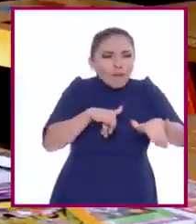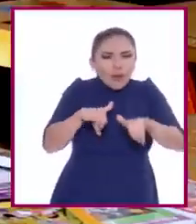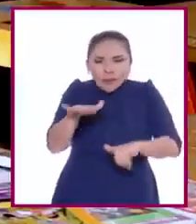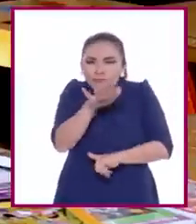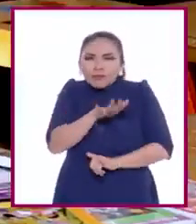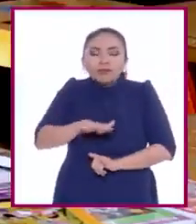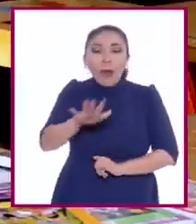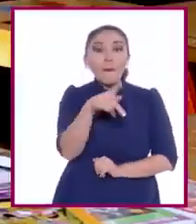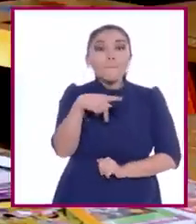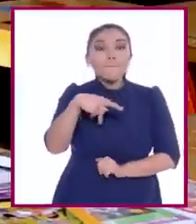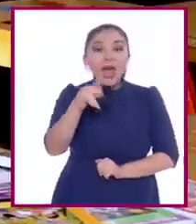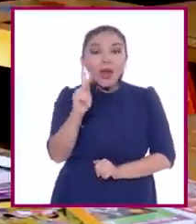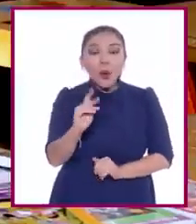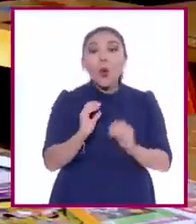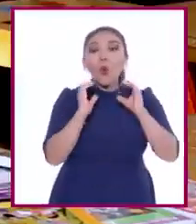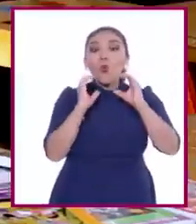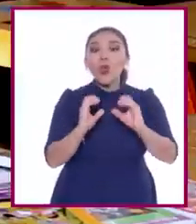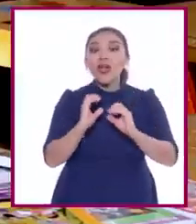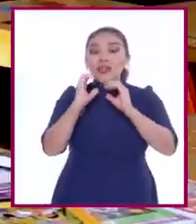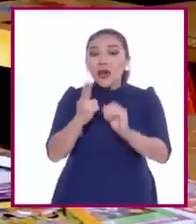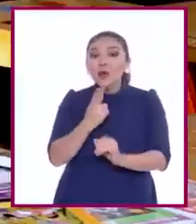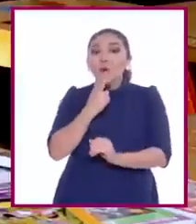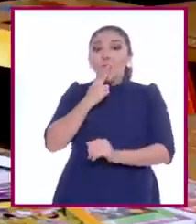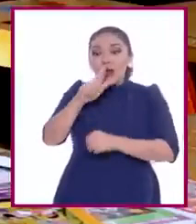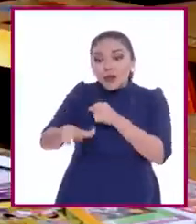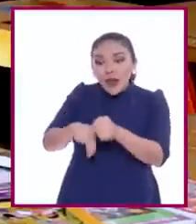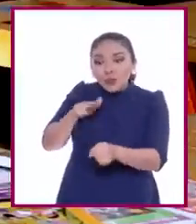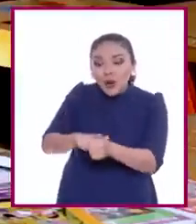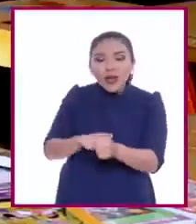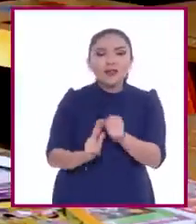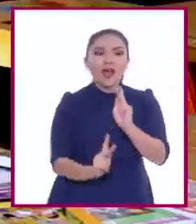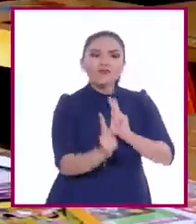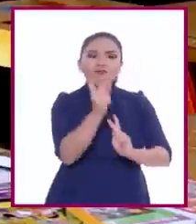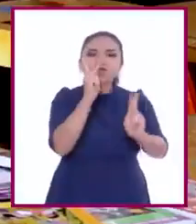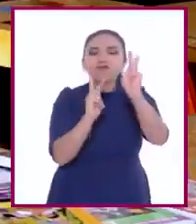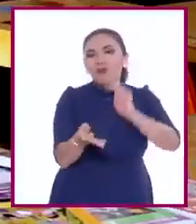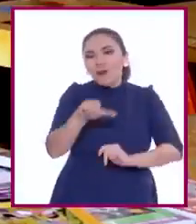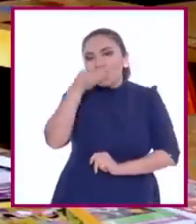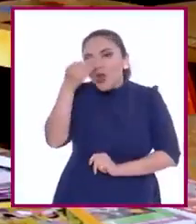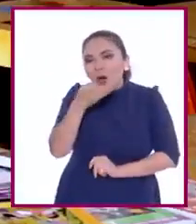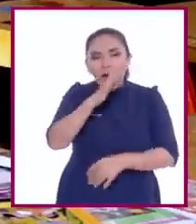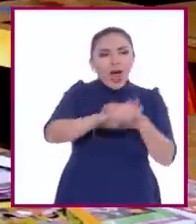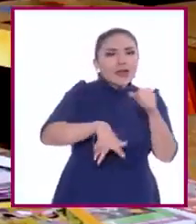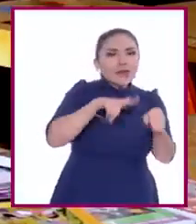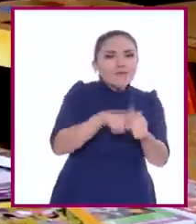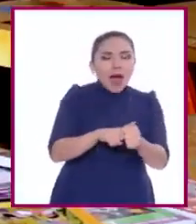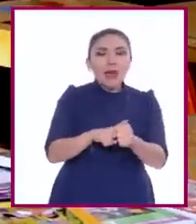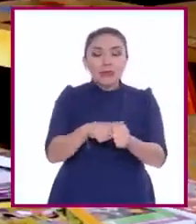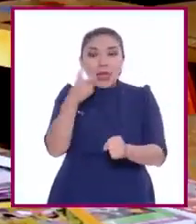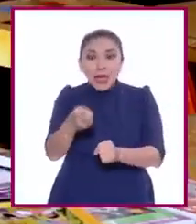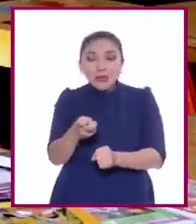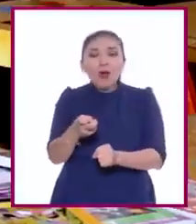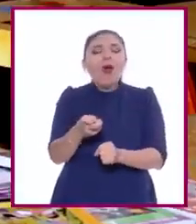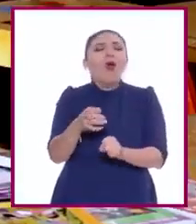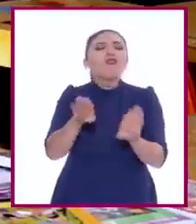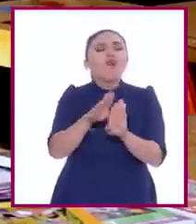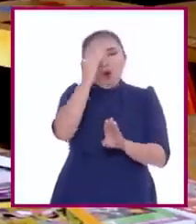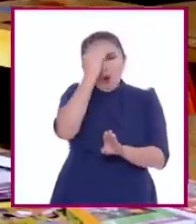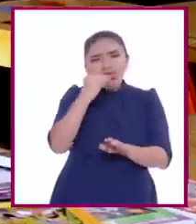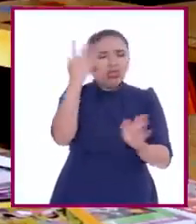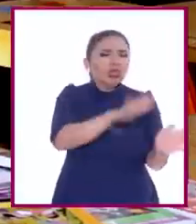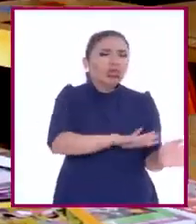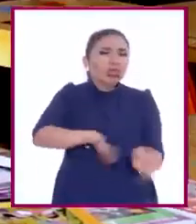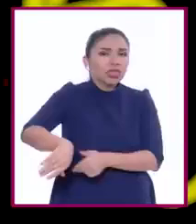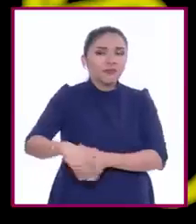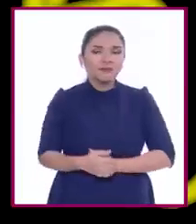geográficos y sin embargo el cuidar la naturaleza, el cuidar la flora y la fauna y la conservación de la misma se está dejando